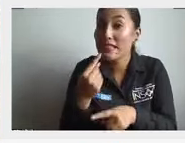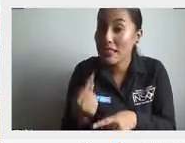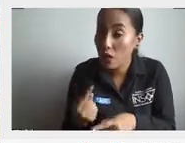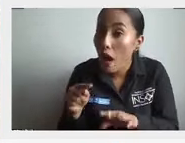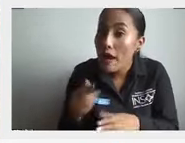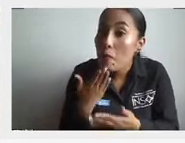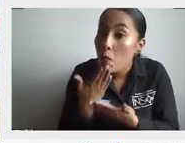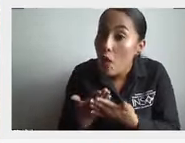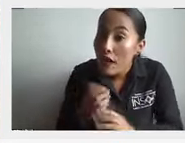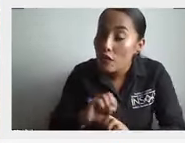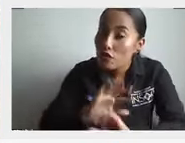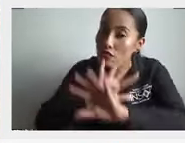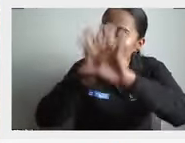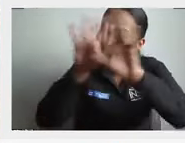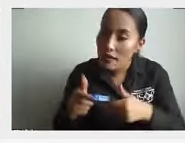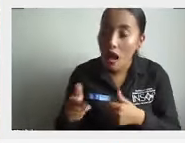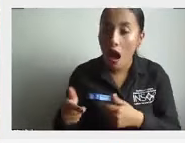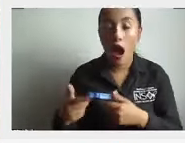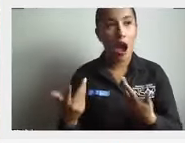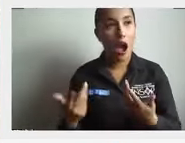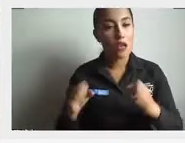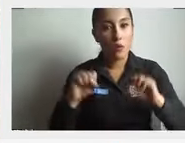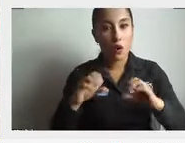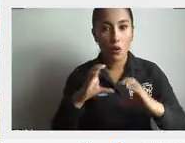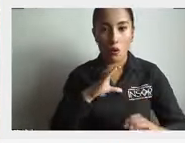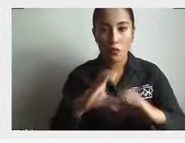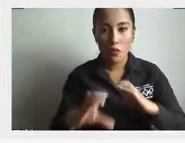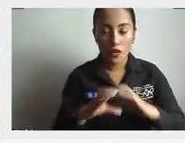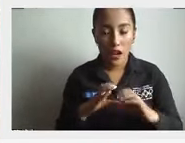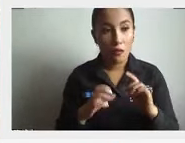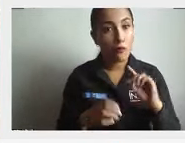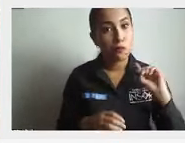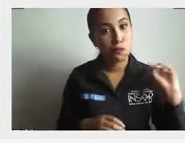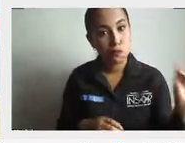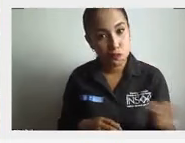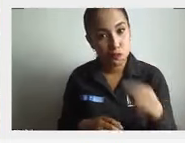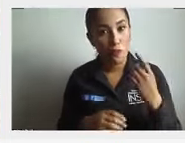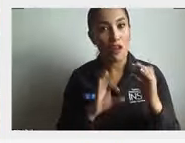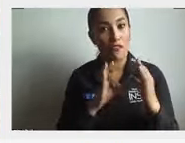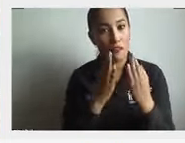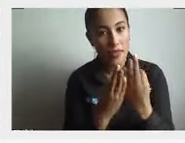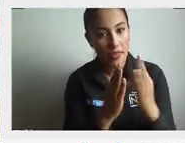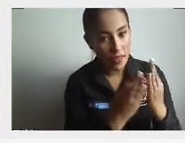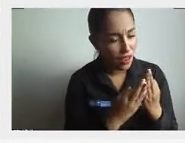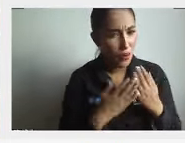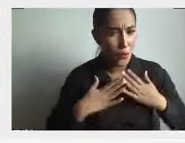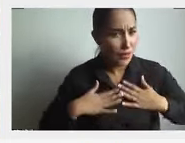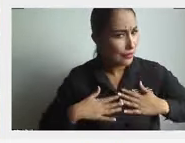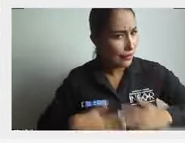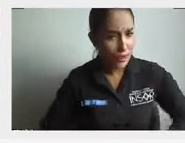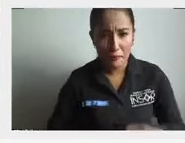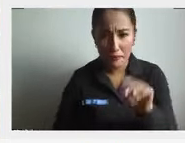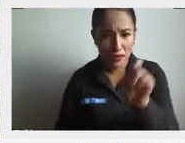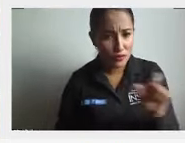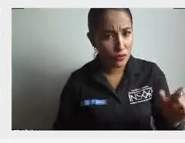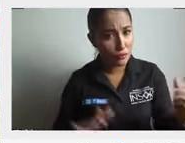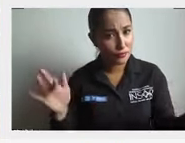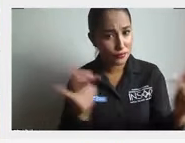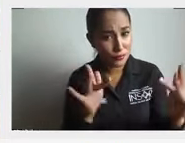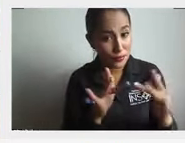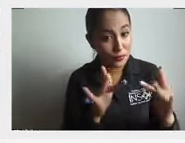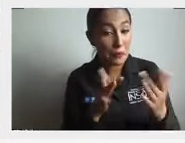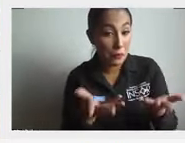es, para poderse comunicar con su entorno familiar, para poderse comunicar con otras personas. Y entonces